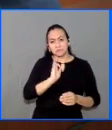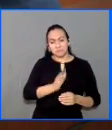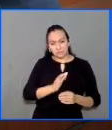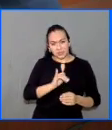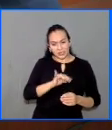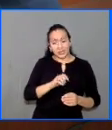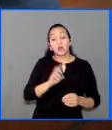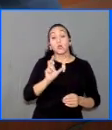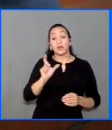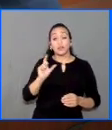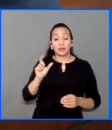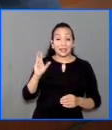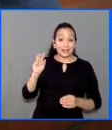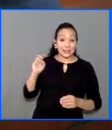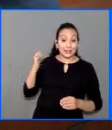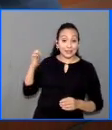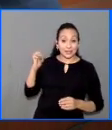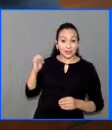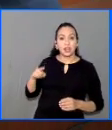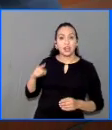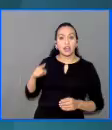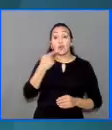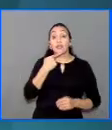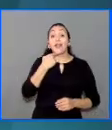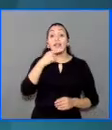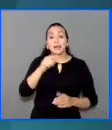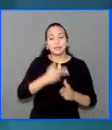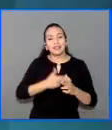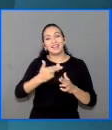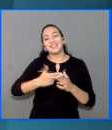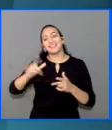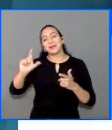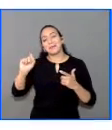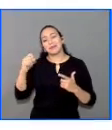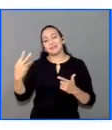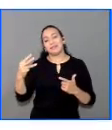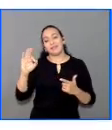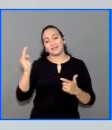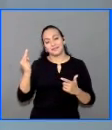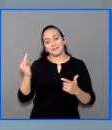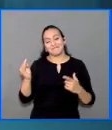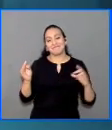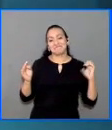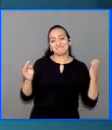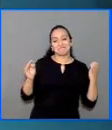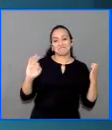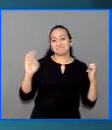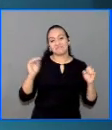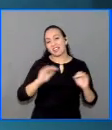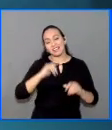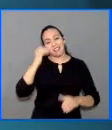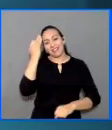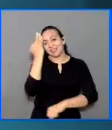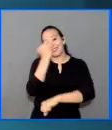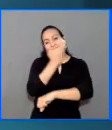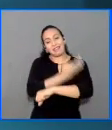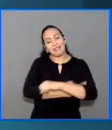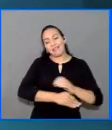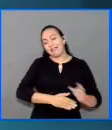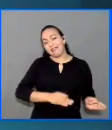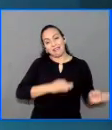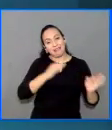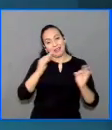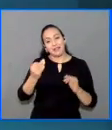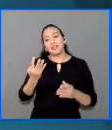enero y la demanda se presentó hasta el 23 de febrero, lo que excede por mucho el plazo de 4 días que